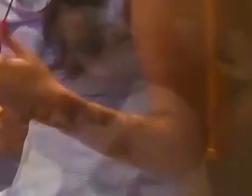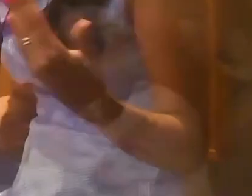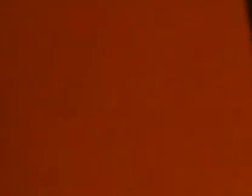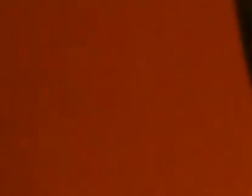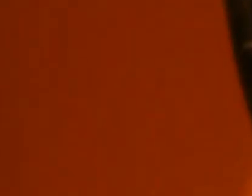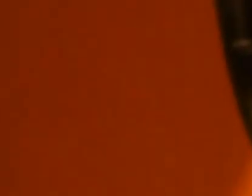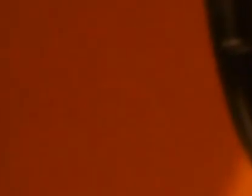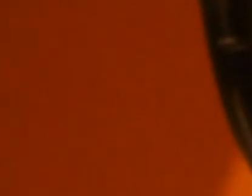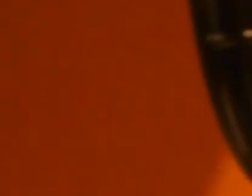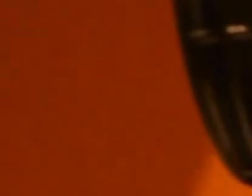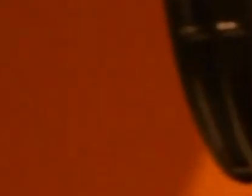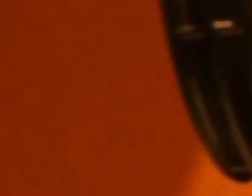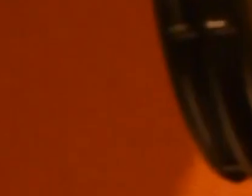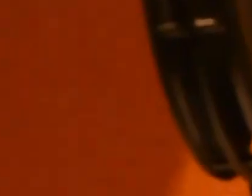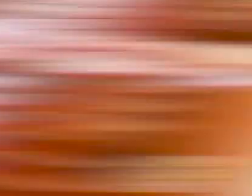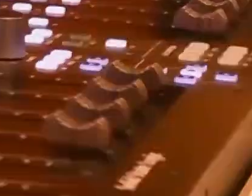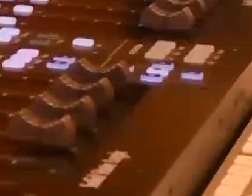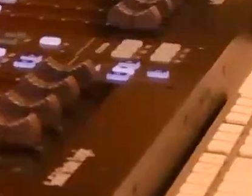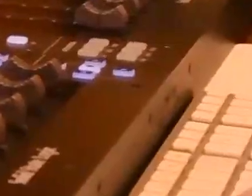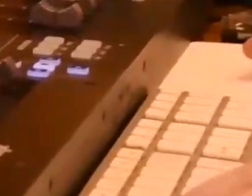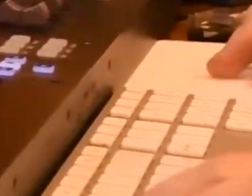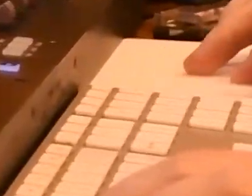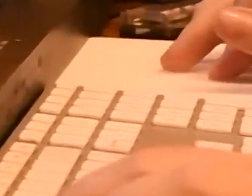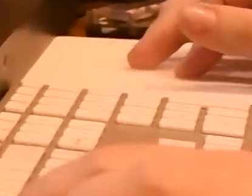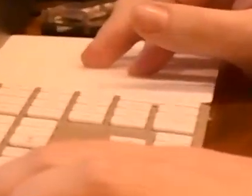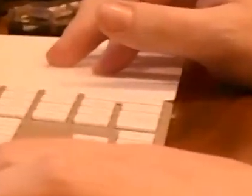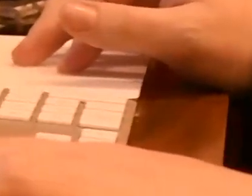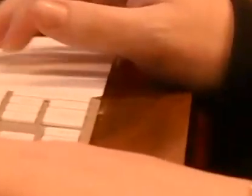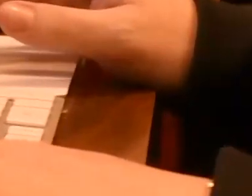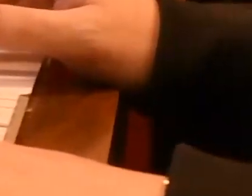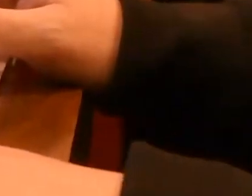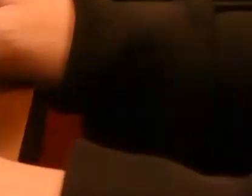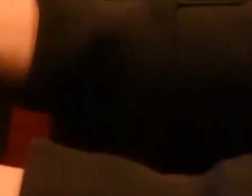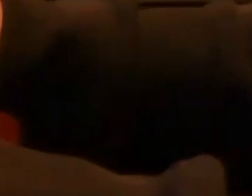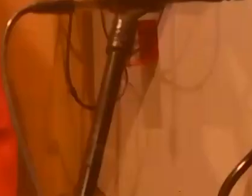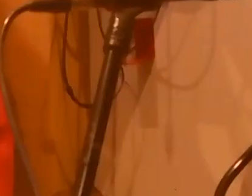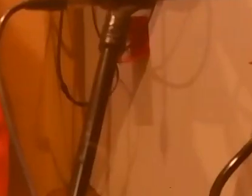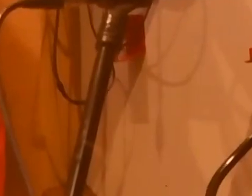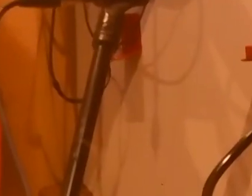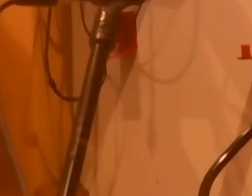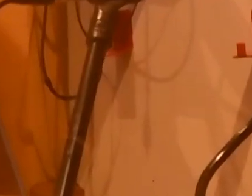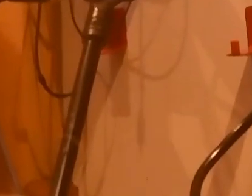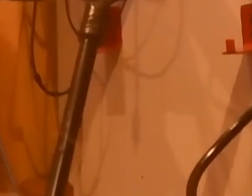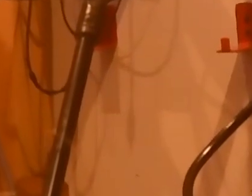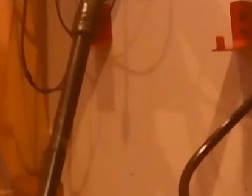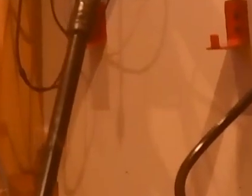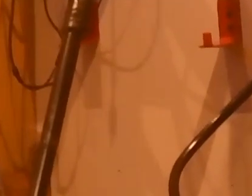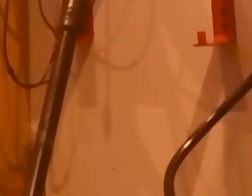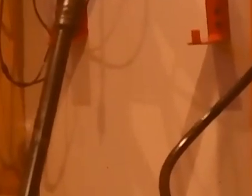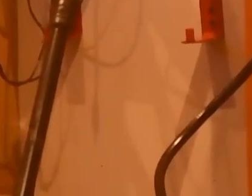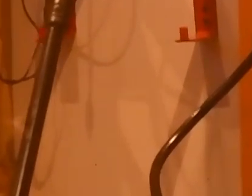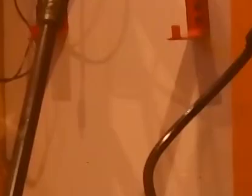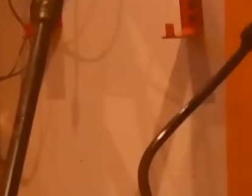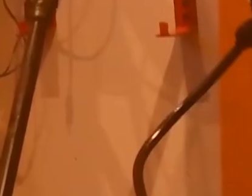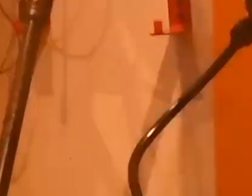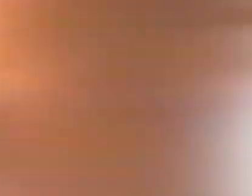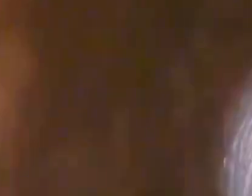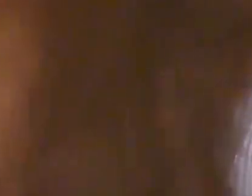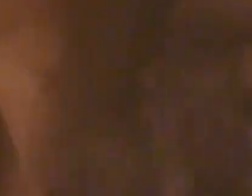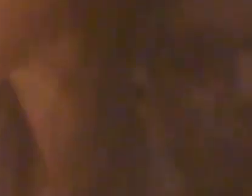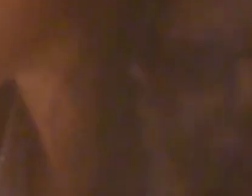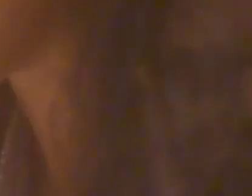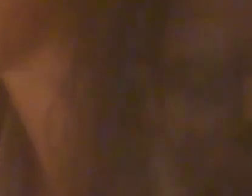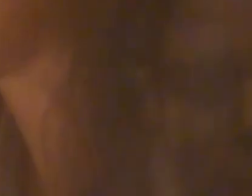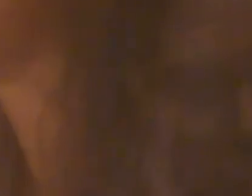la judicatura. Para ello preparamos el podcast Justicia con Perspectiva de Género, que pretende promover la reflexión y